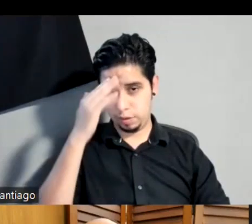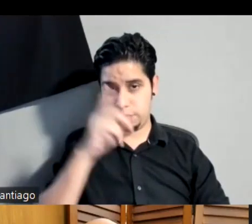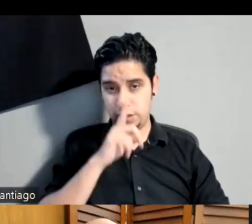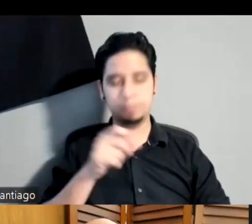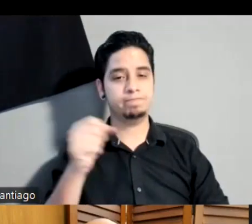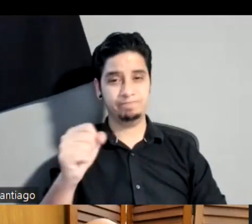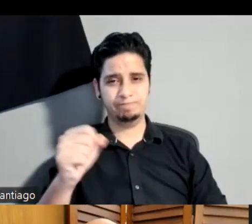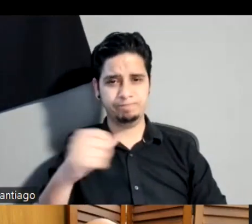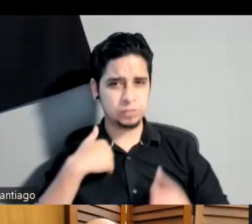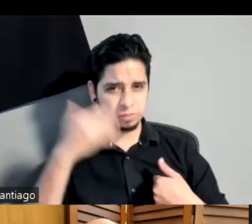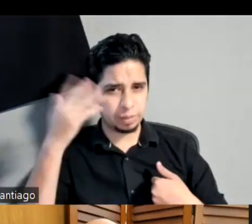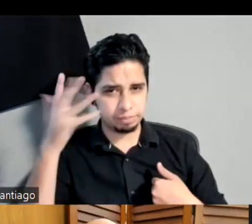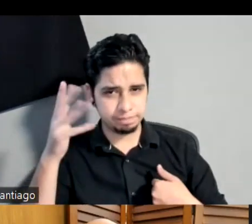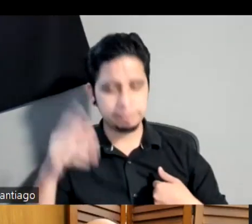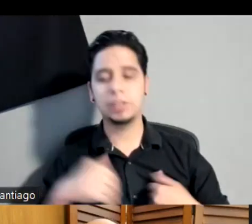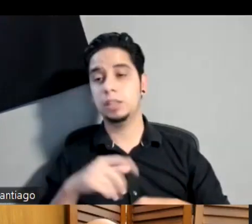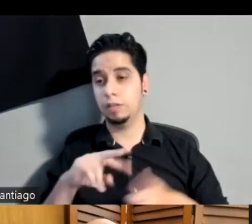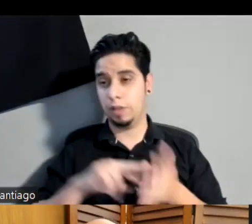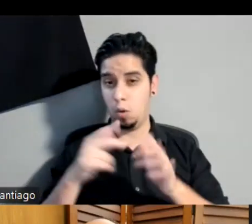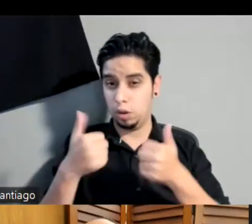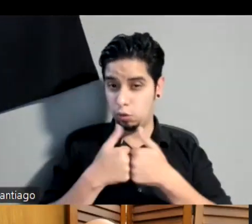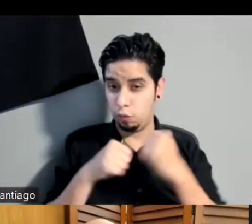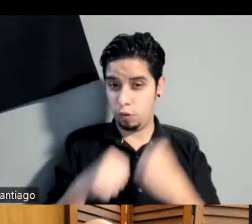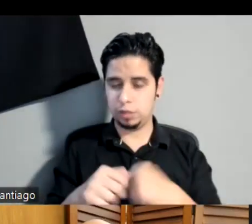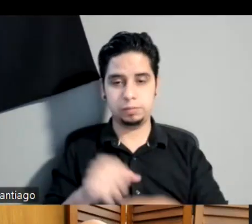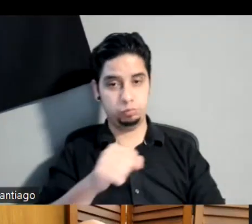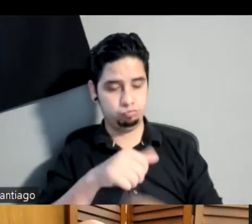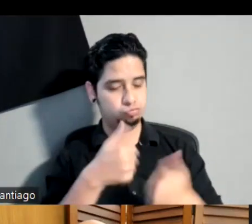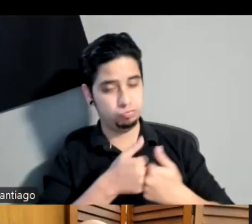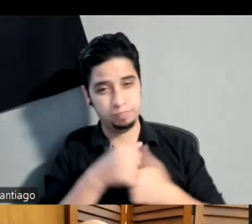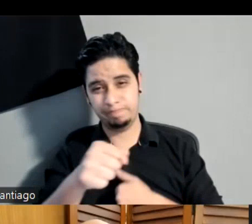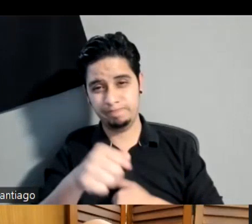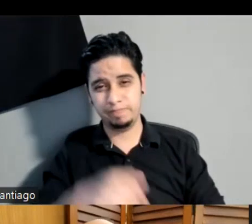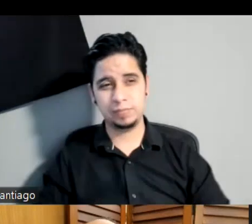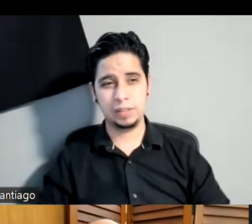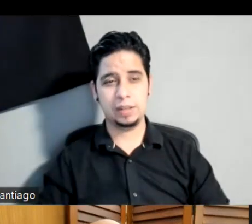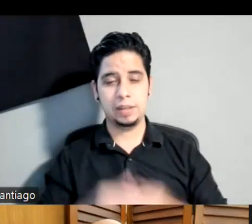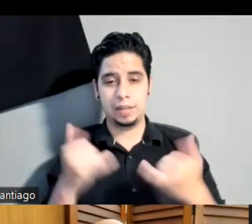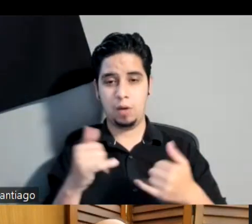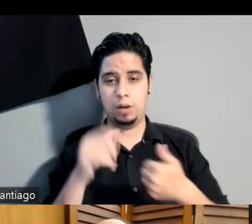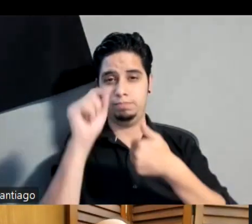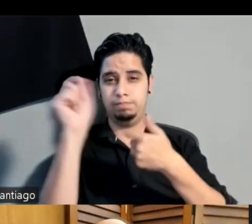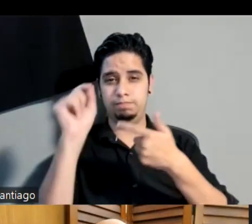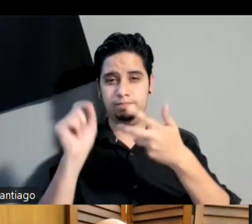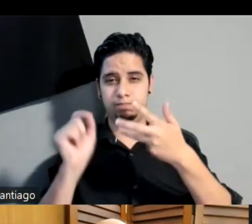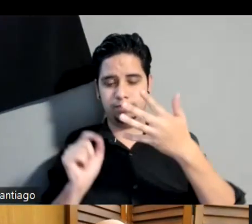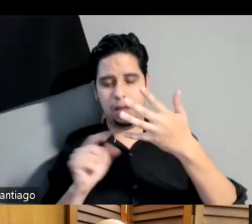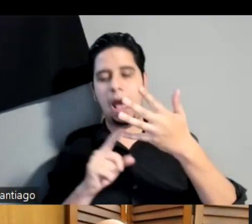entonces, pues, es un reto. Que no es un reto, sí. Y ahora, mira, checklist.